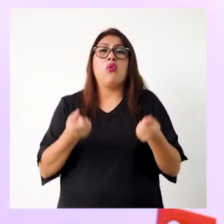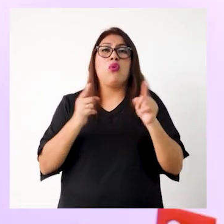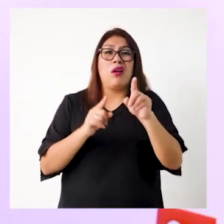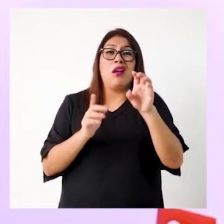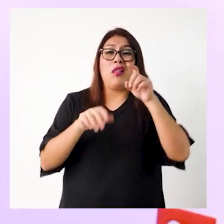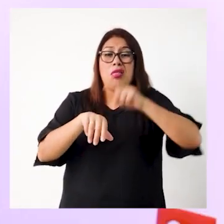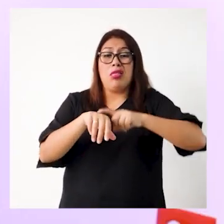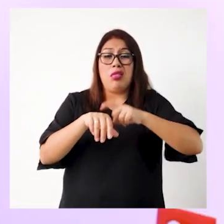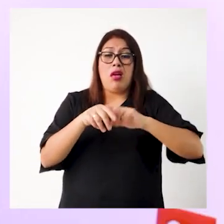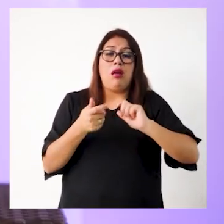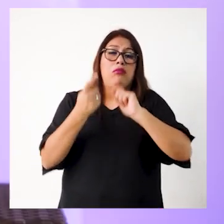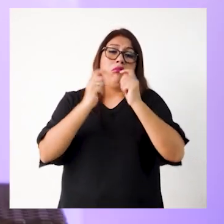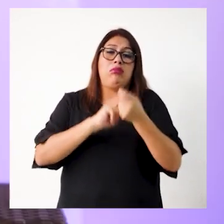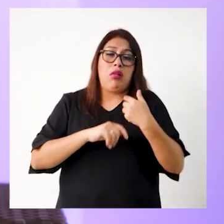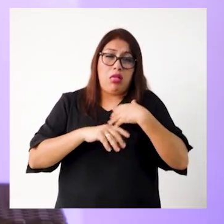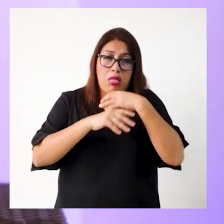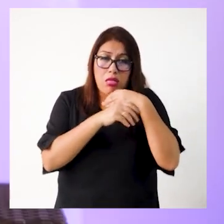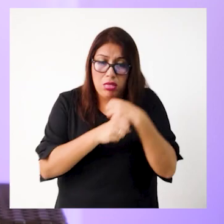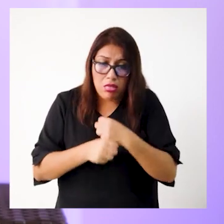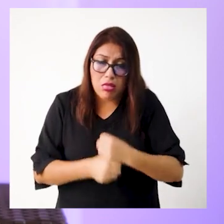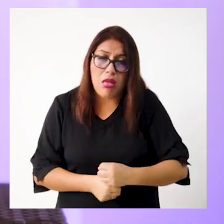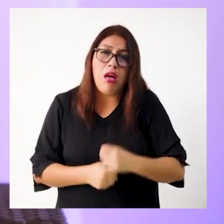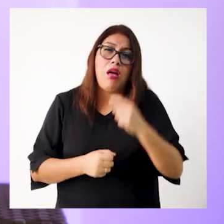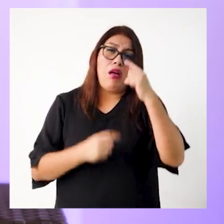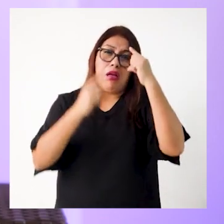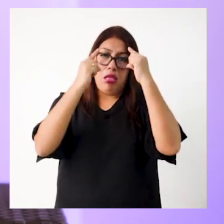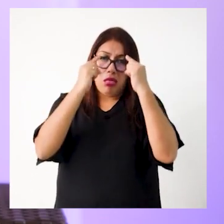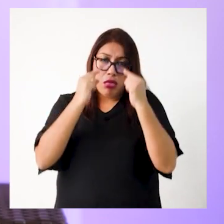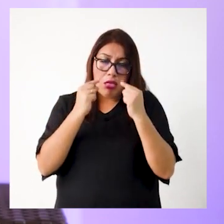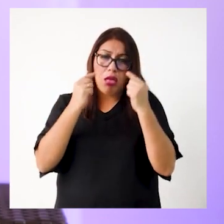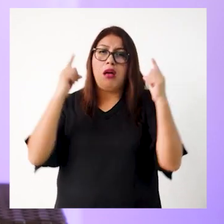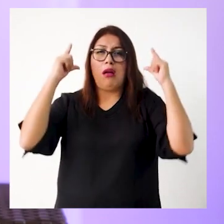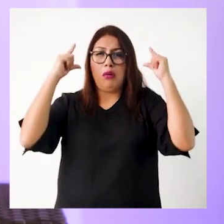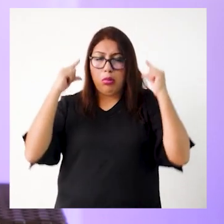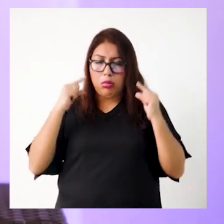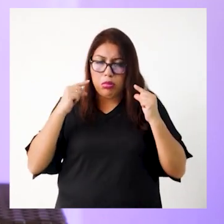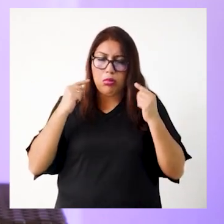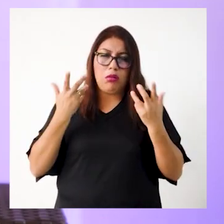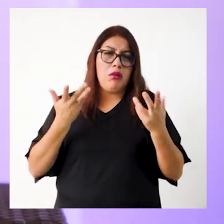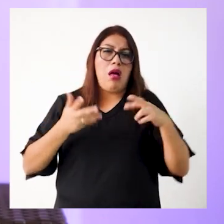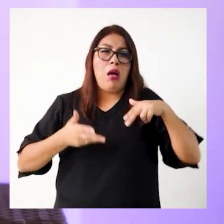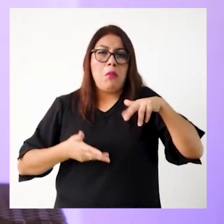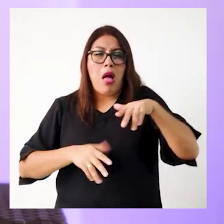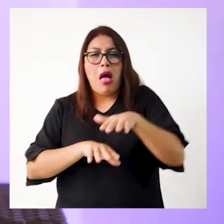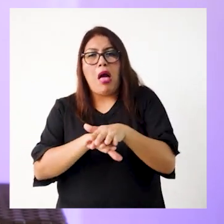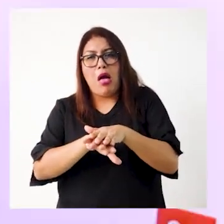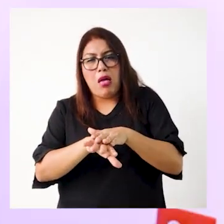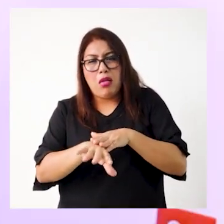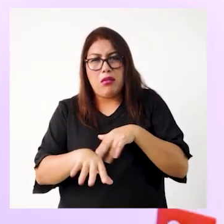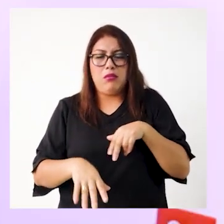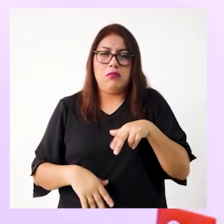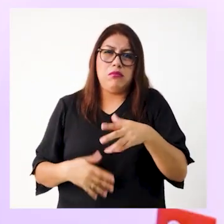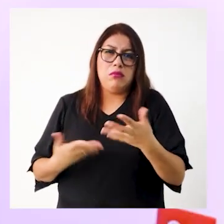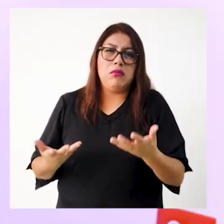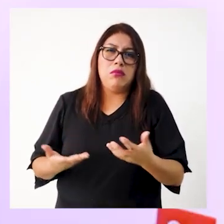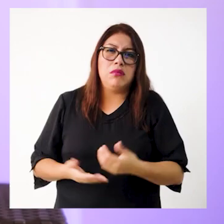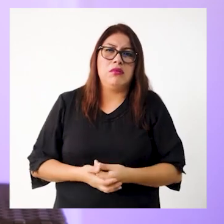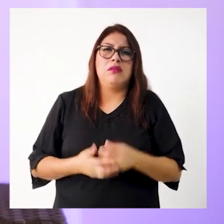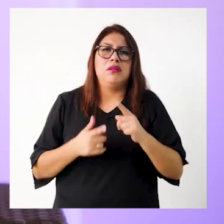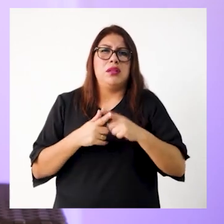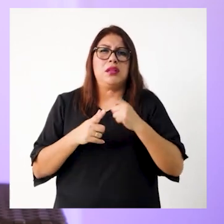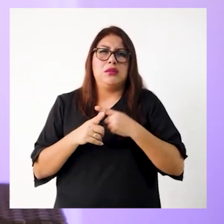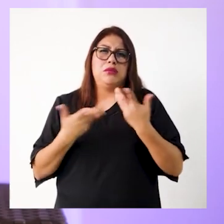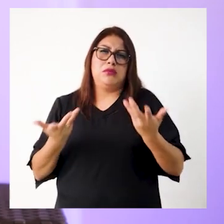iba. Cuando uno entra a la adultez, pues empieza a bajar la visión, a bajar la audición, la movilidad, las piernas no te dan.